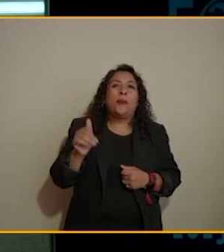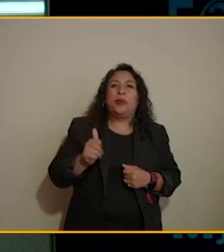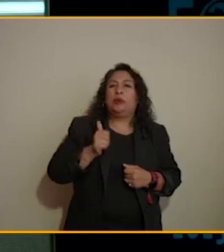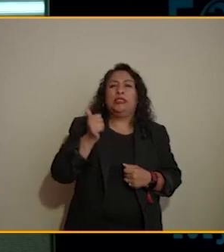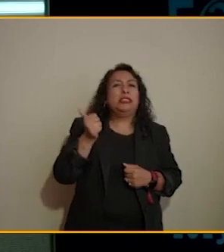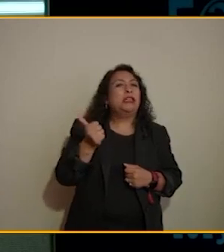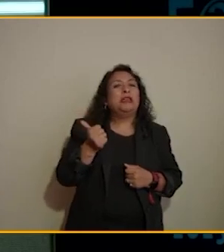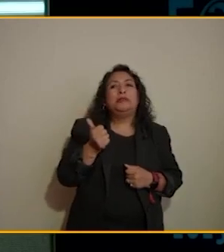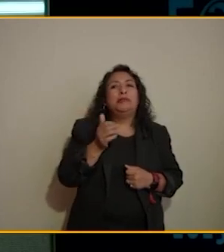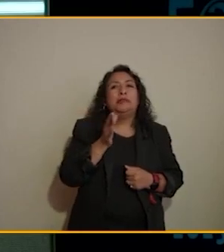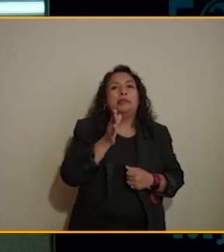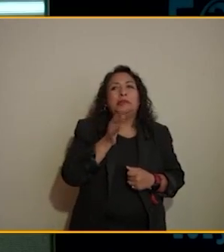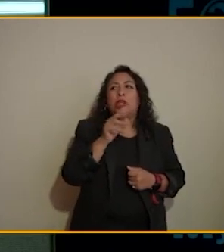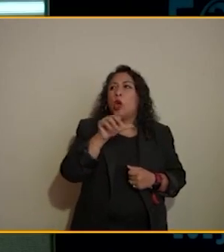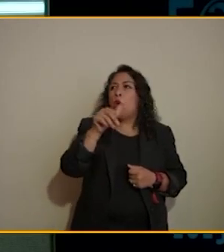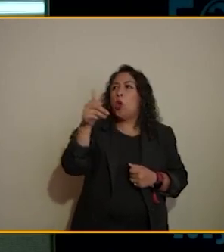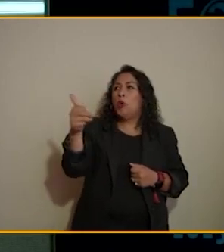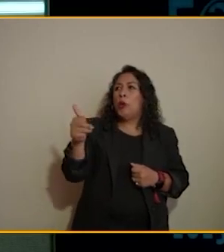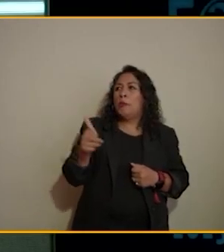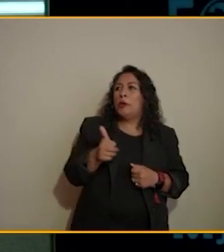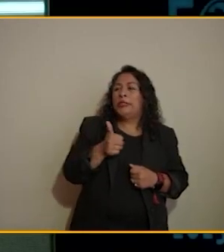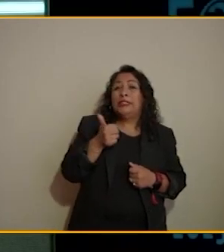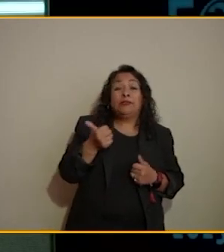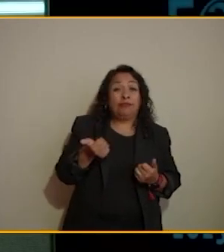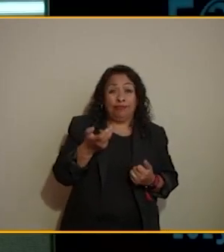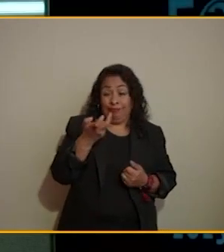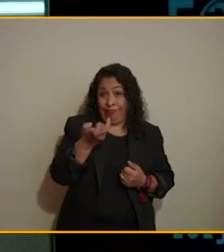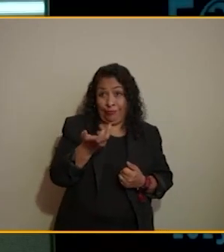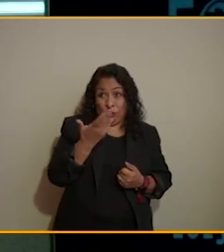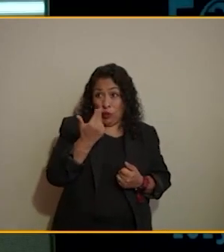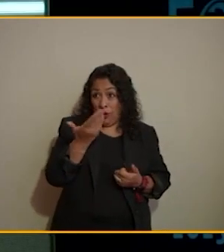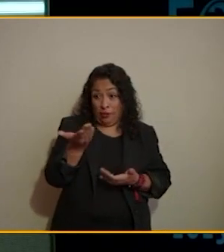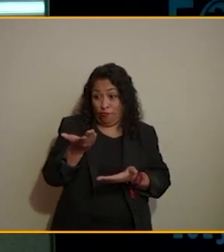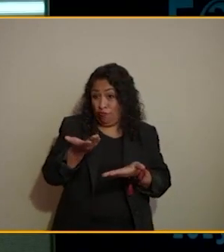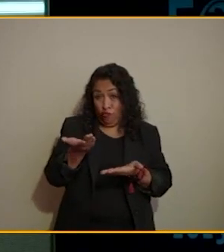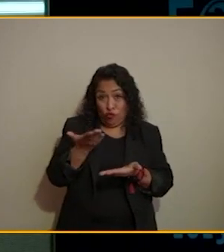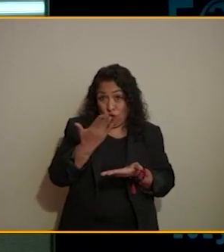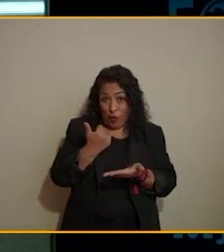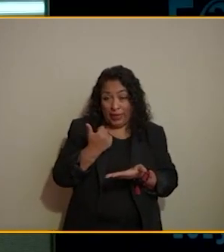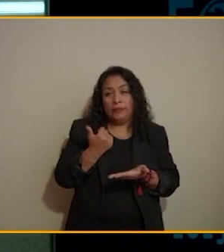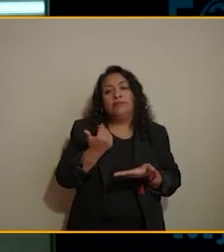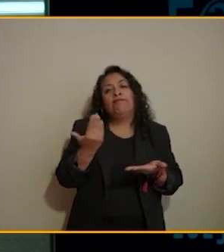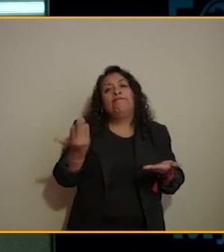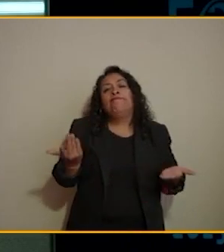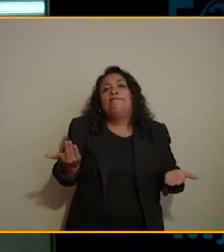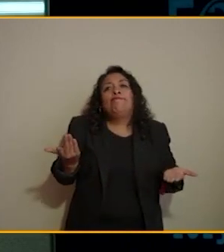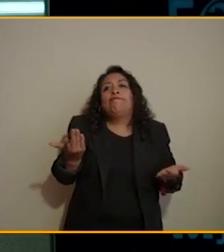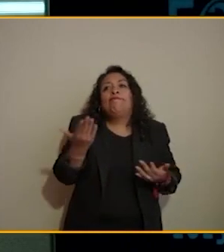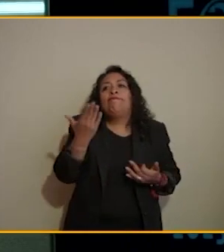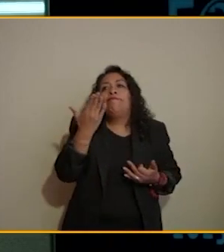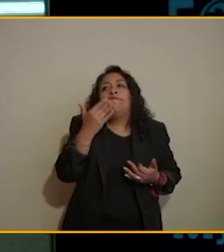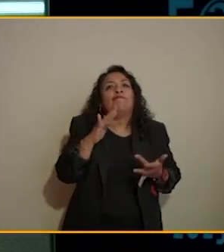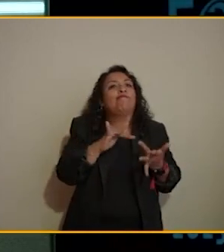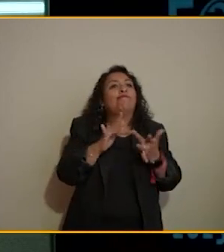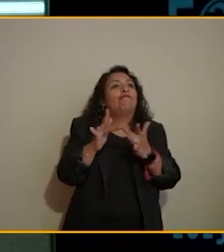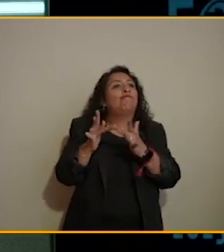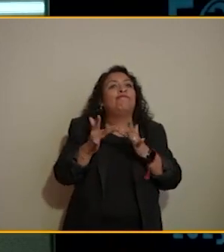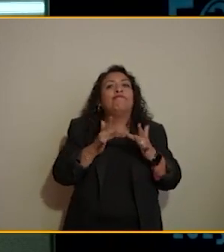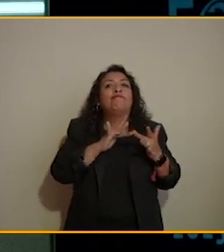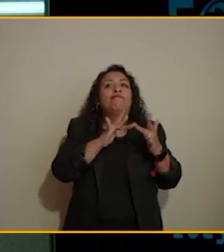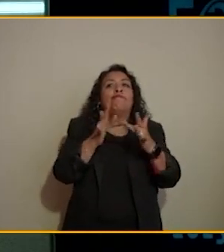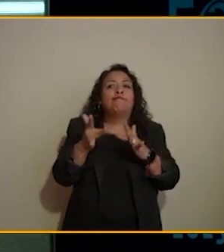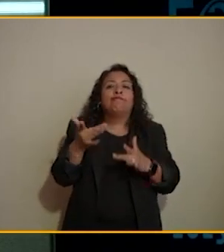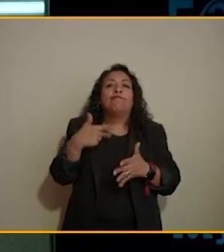aprovechando las capacidades del otro y como no estamos colaborando, entonces no se generan estas redes de soporte que